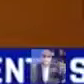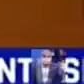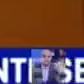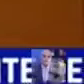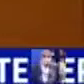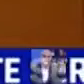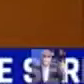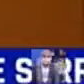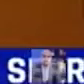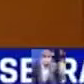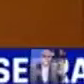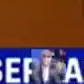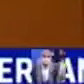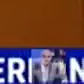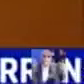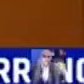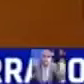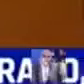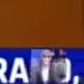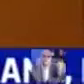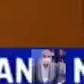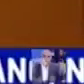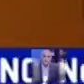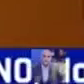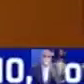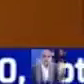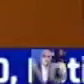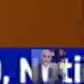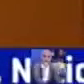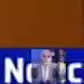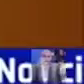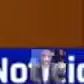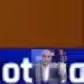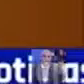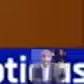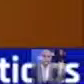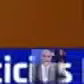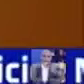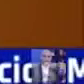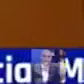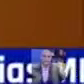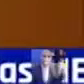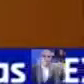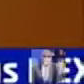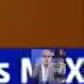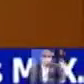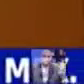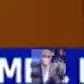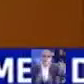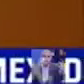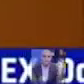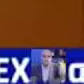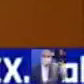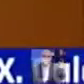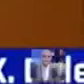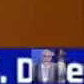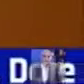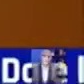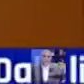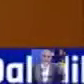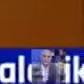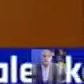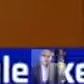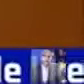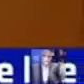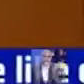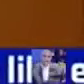contra Chile, de Gaudiel Álvarez contra Guatemala, el diario militar, que usted y la gente en la Corte conocen muy bien. Yo